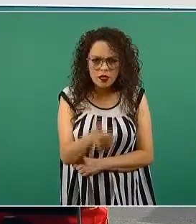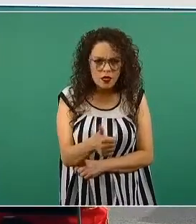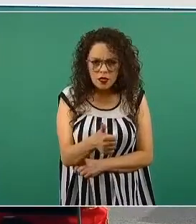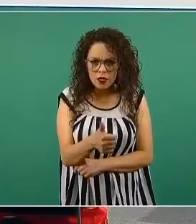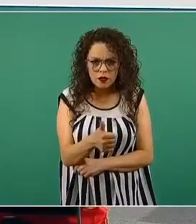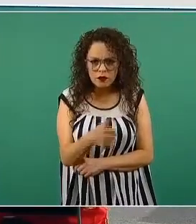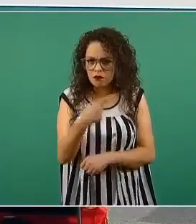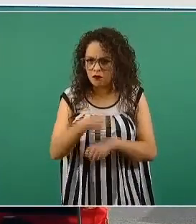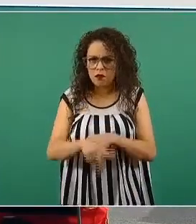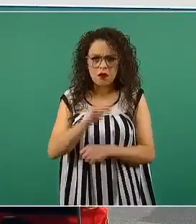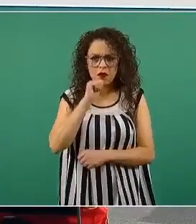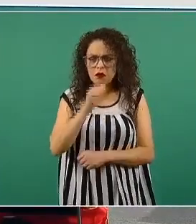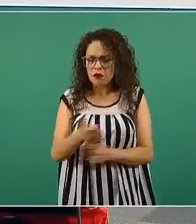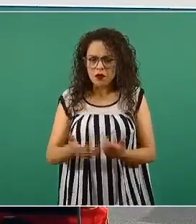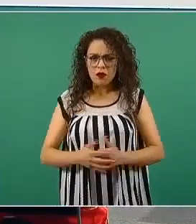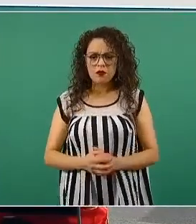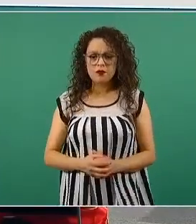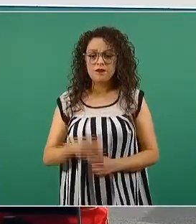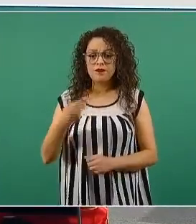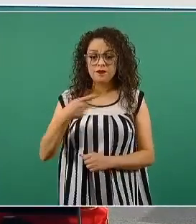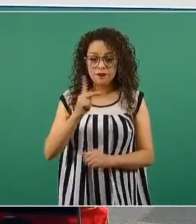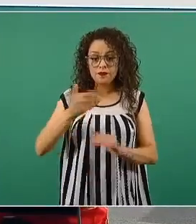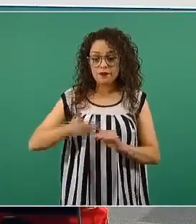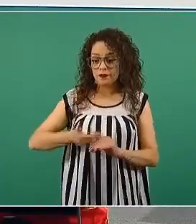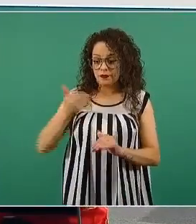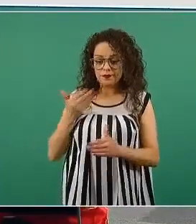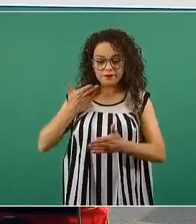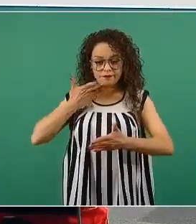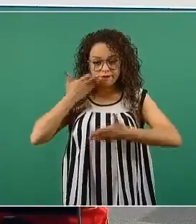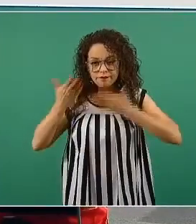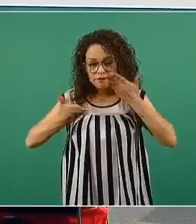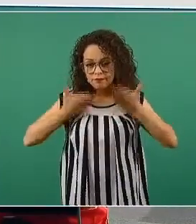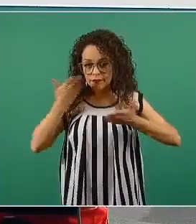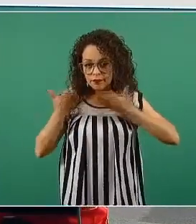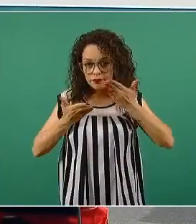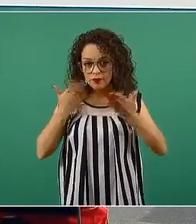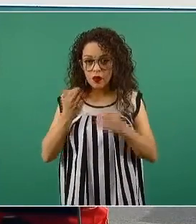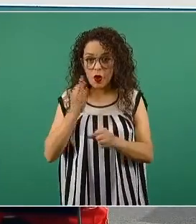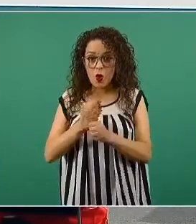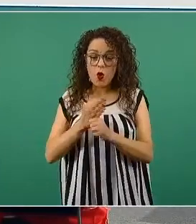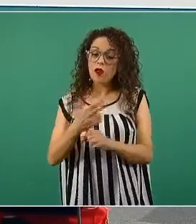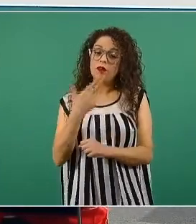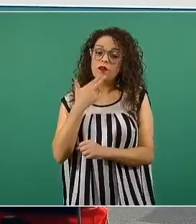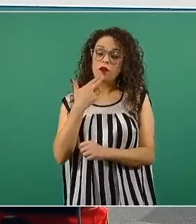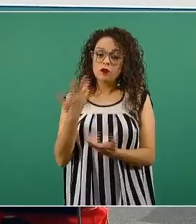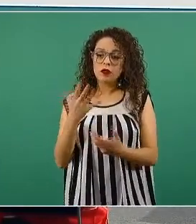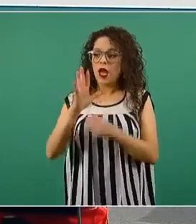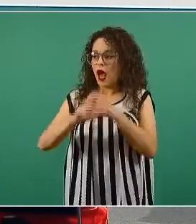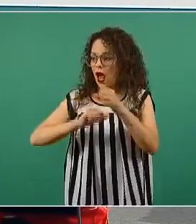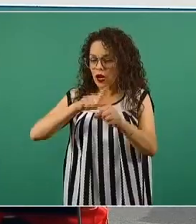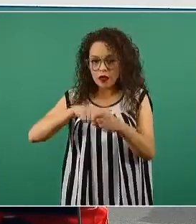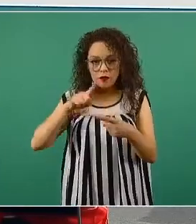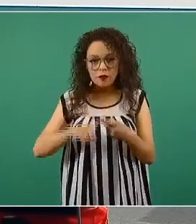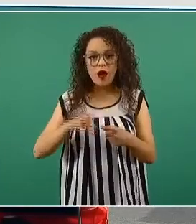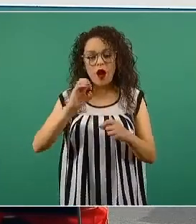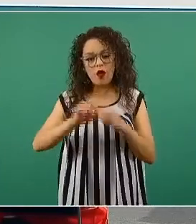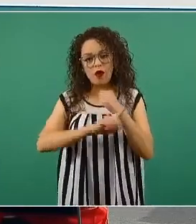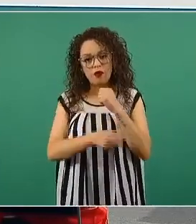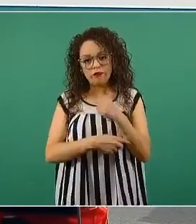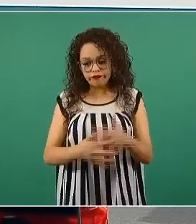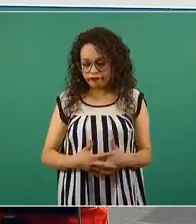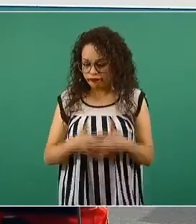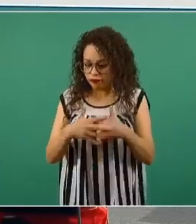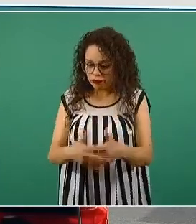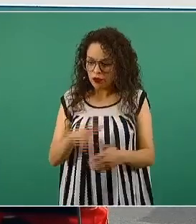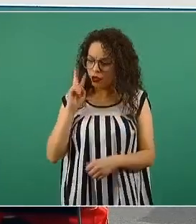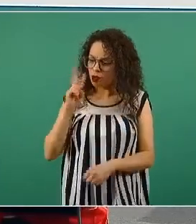Eso sí, los estudios preclínicos de todas las vacunas que actualmente se han usado en animales embarazadas, no se vio ningún